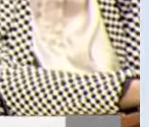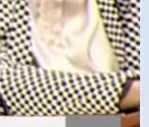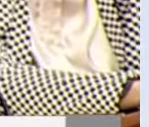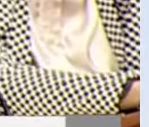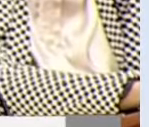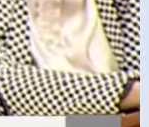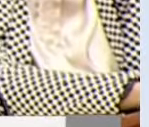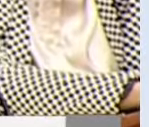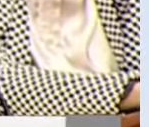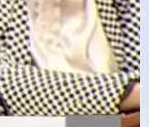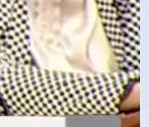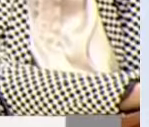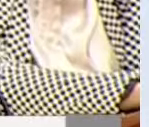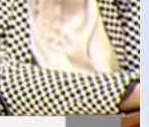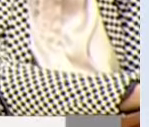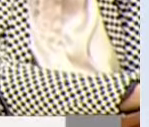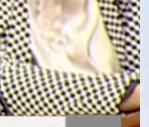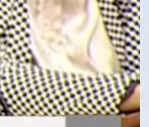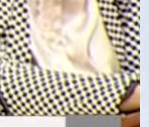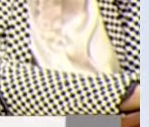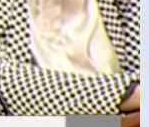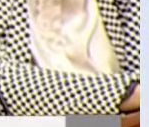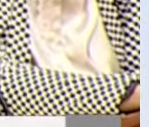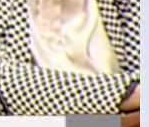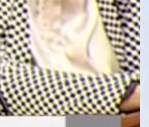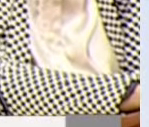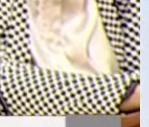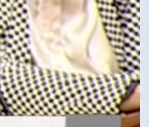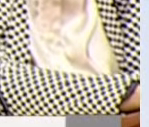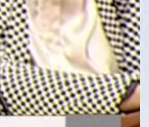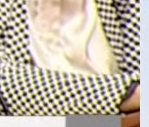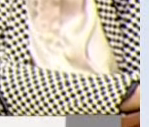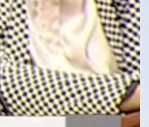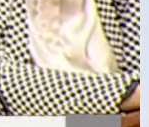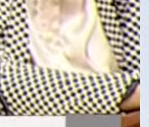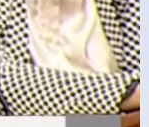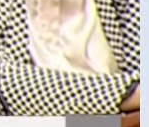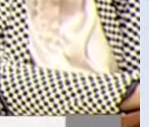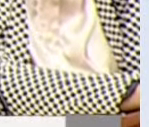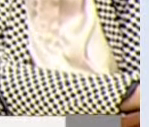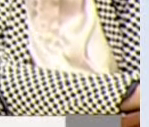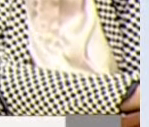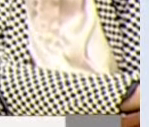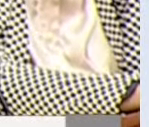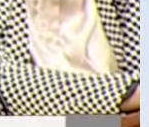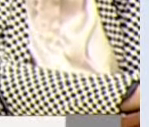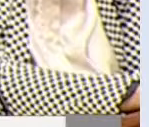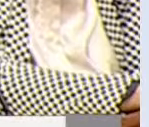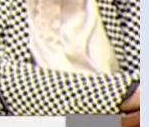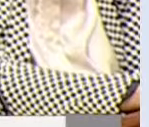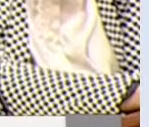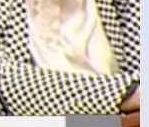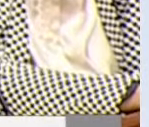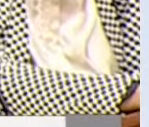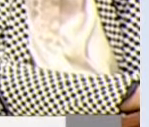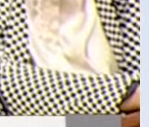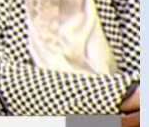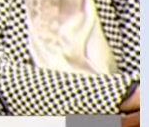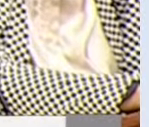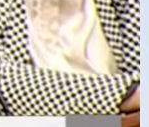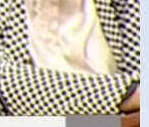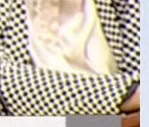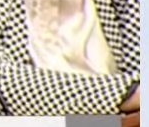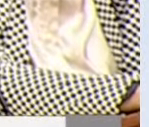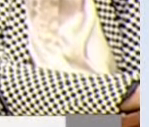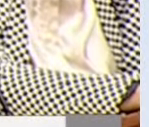Presidente, las empresas calificadoras de riesgo a nivel mundial nos ubican al Perú